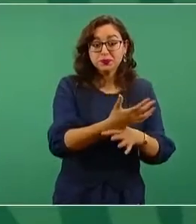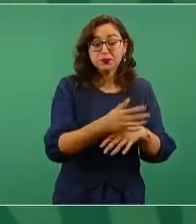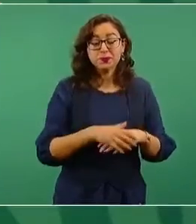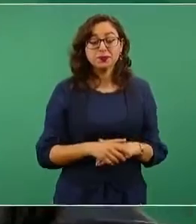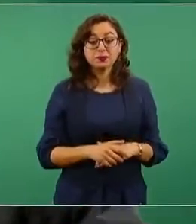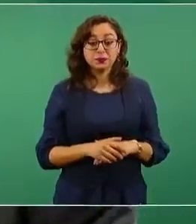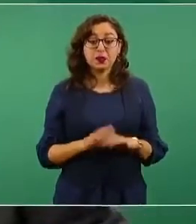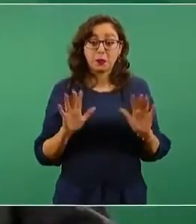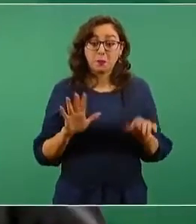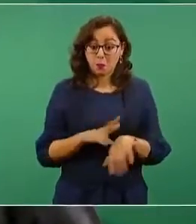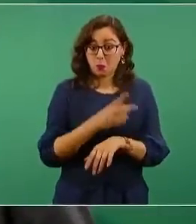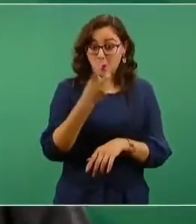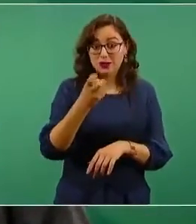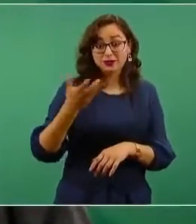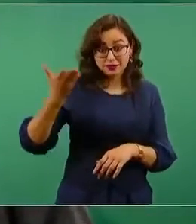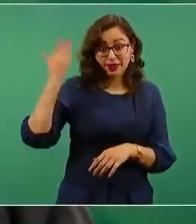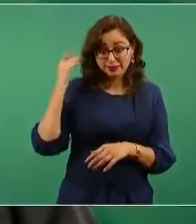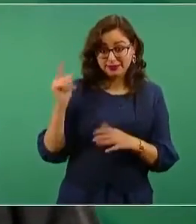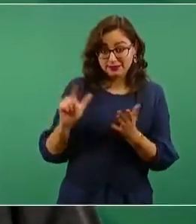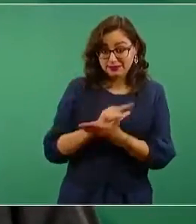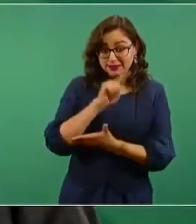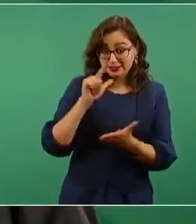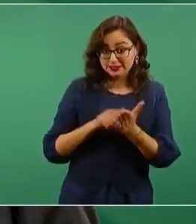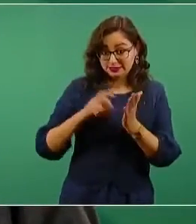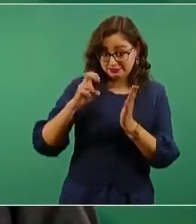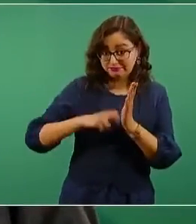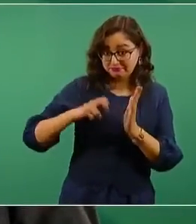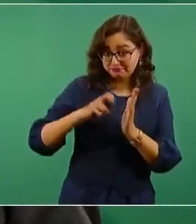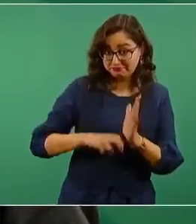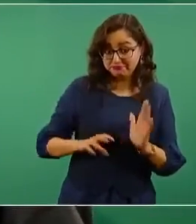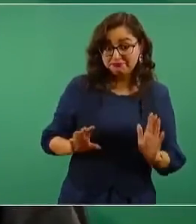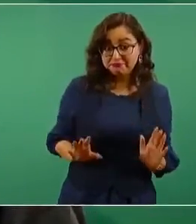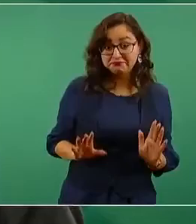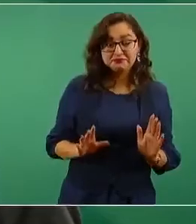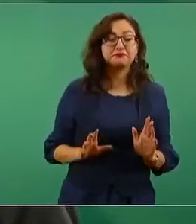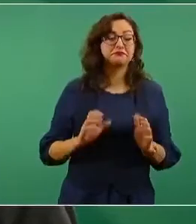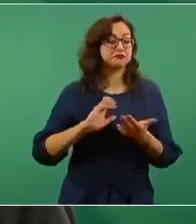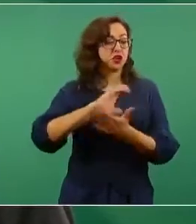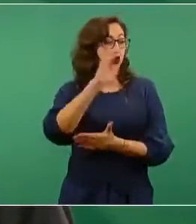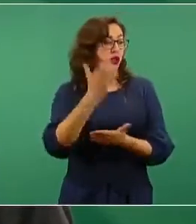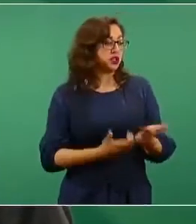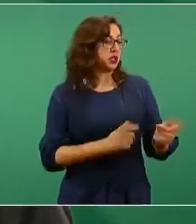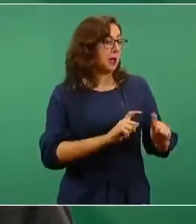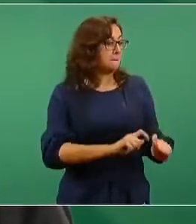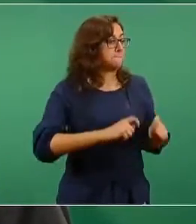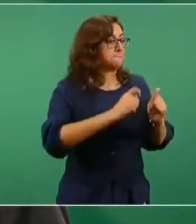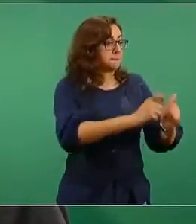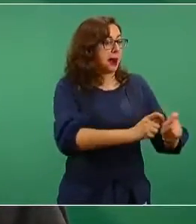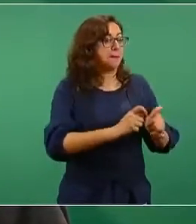que por eso hacían la reforma energética y entregaron estos contratos,